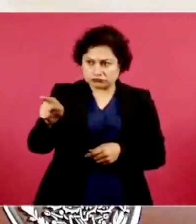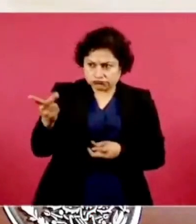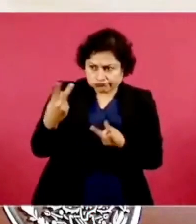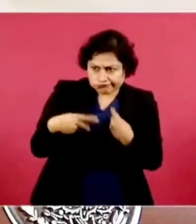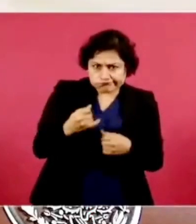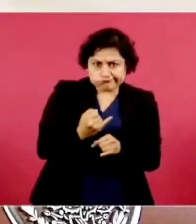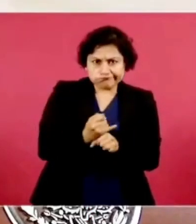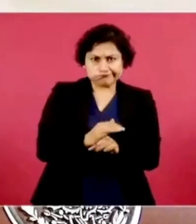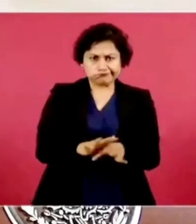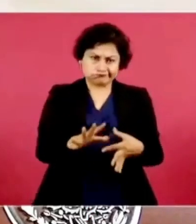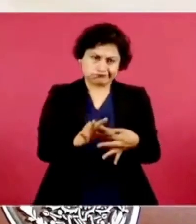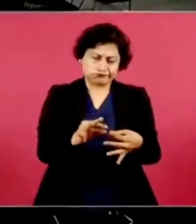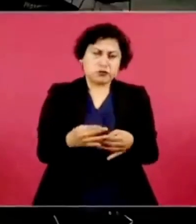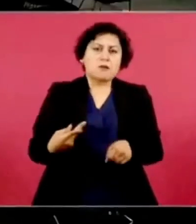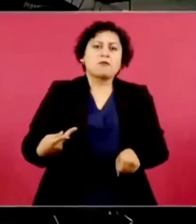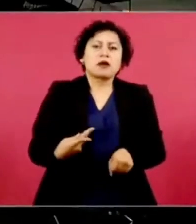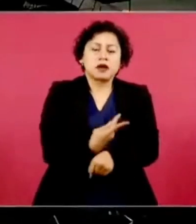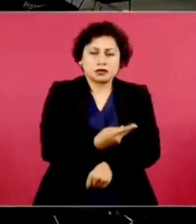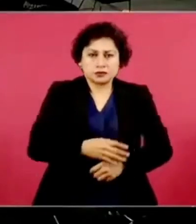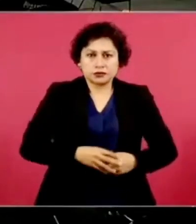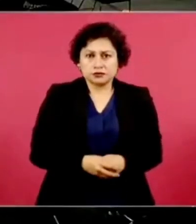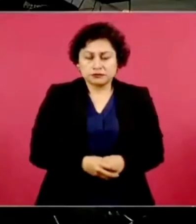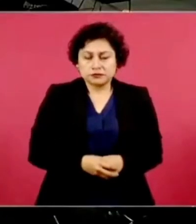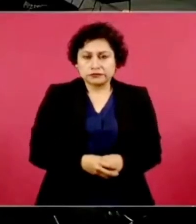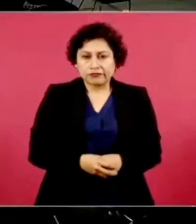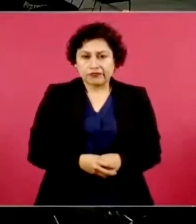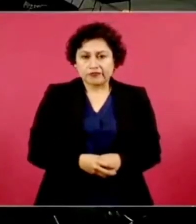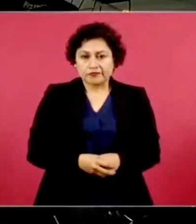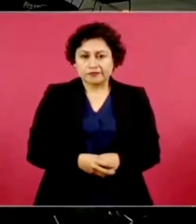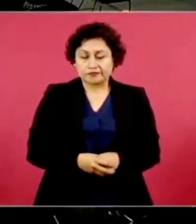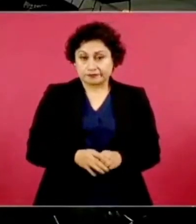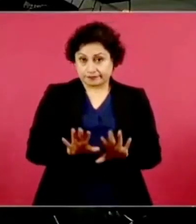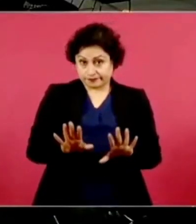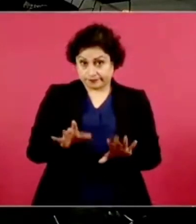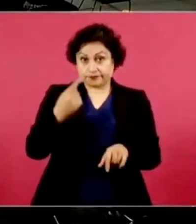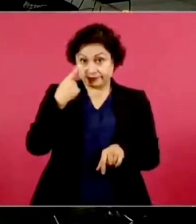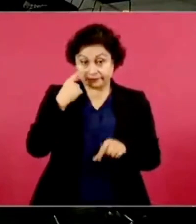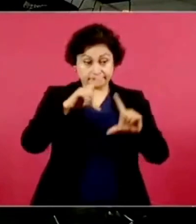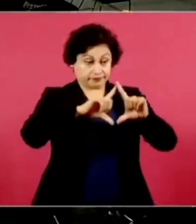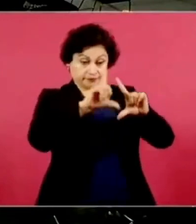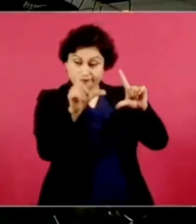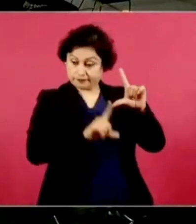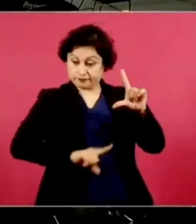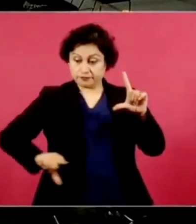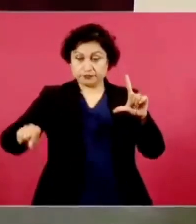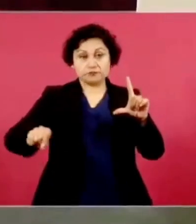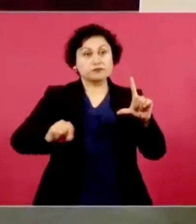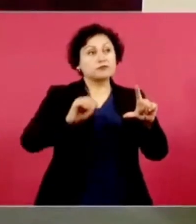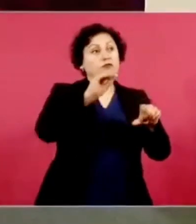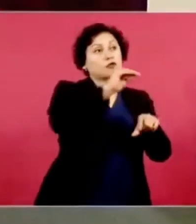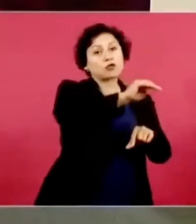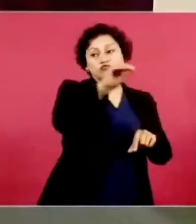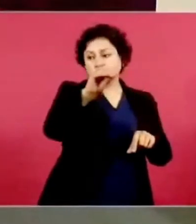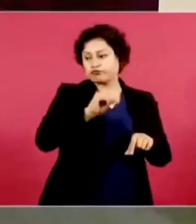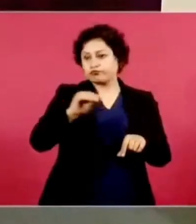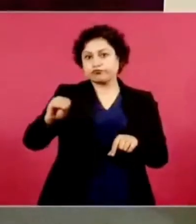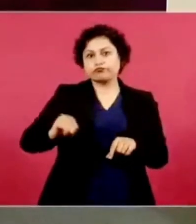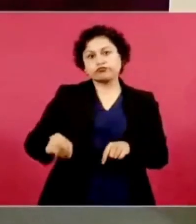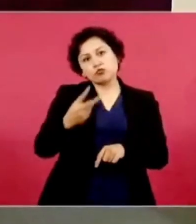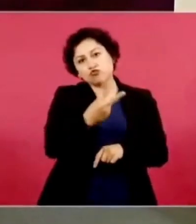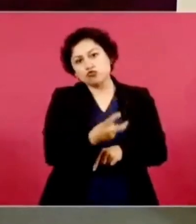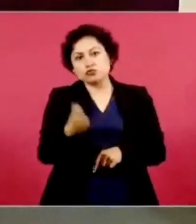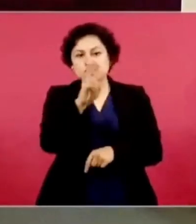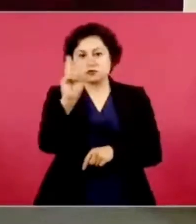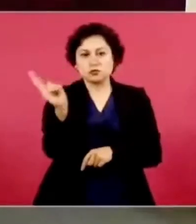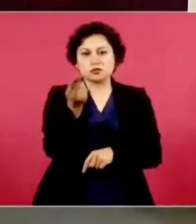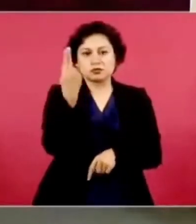qué es lo que está sucediendo. Ya son 200 universidades. Sí, es un esfuerzo impresionante. Claro. Sí, sí,